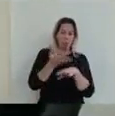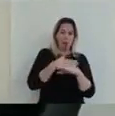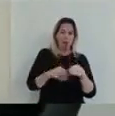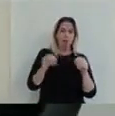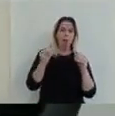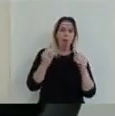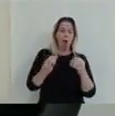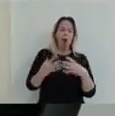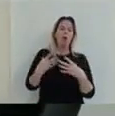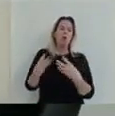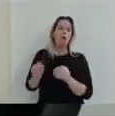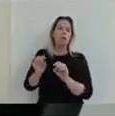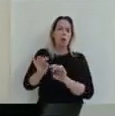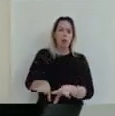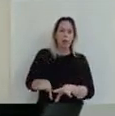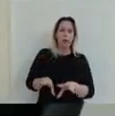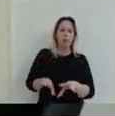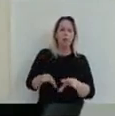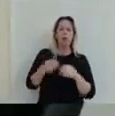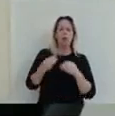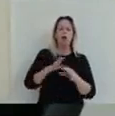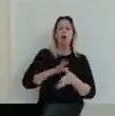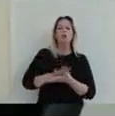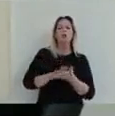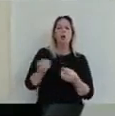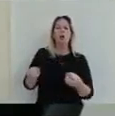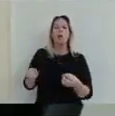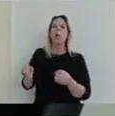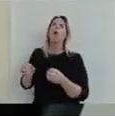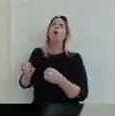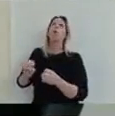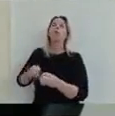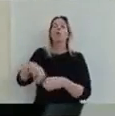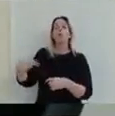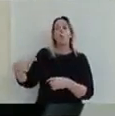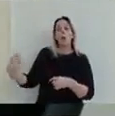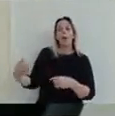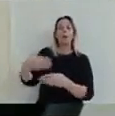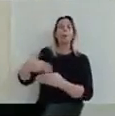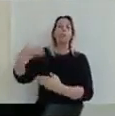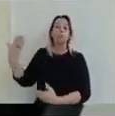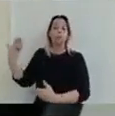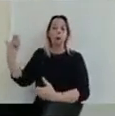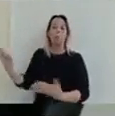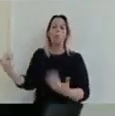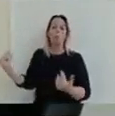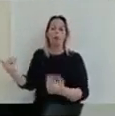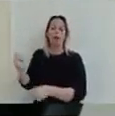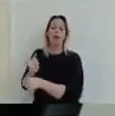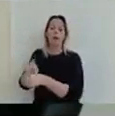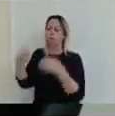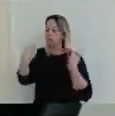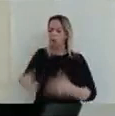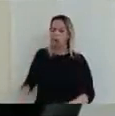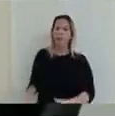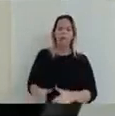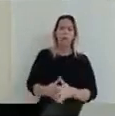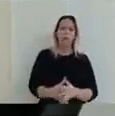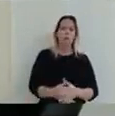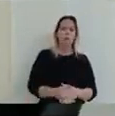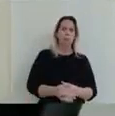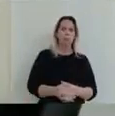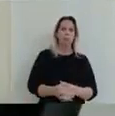ayudarlos a realizar sus protocolos. ¿Para qué? Para estar preparados para el momento en que el señor Intendente Municipal